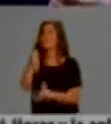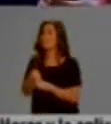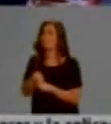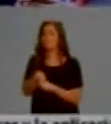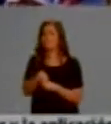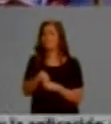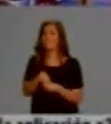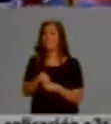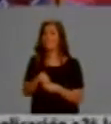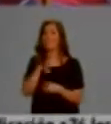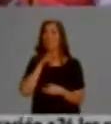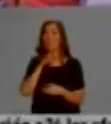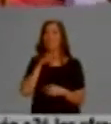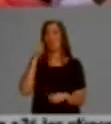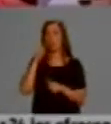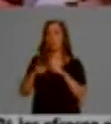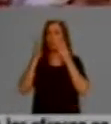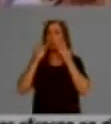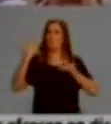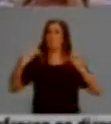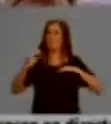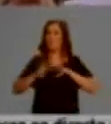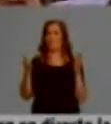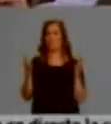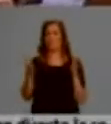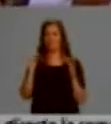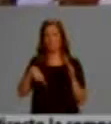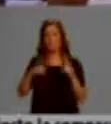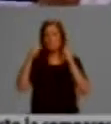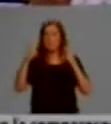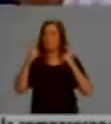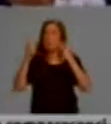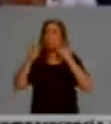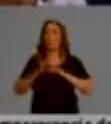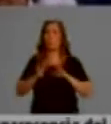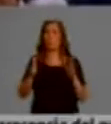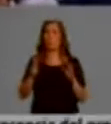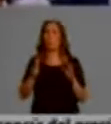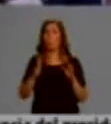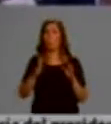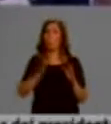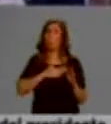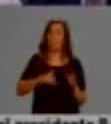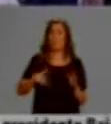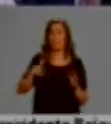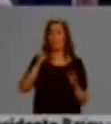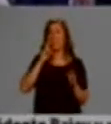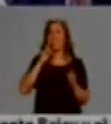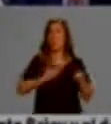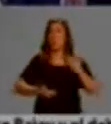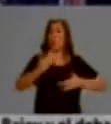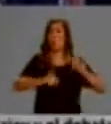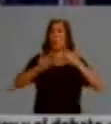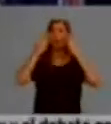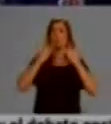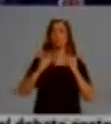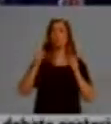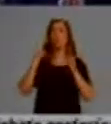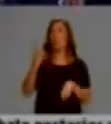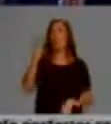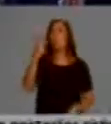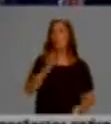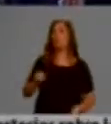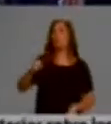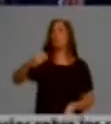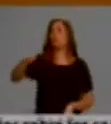la operación limpieza, sin reparar, o sí, en que lo que estaba limpiando, entre otras cosas, eran sus cuatro